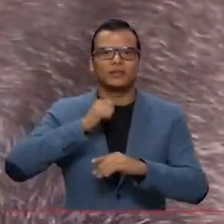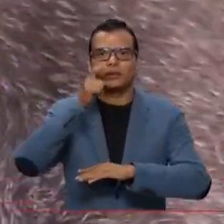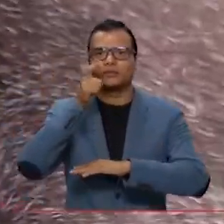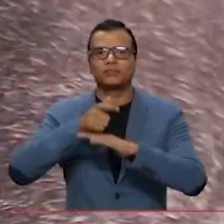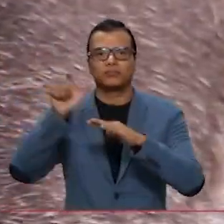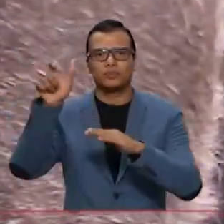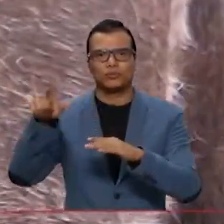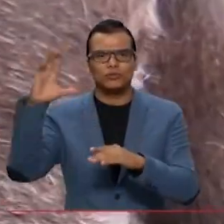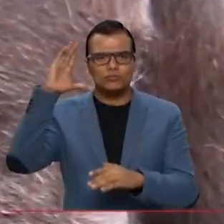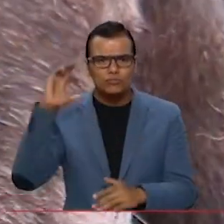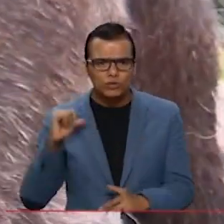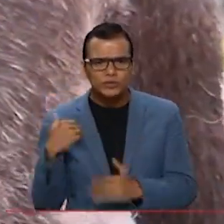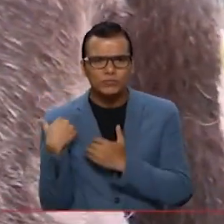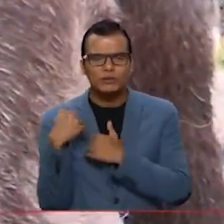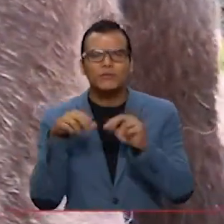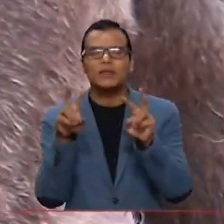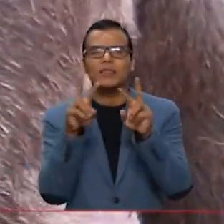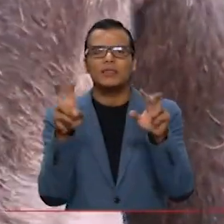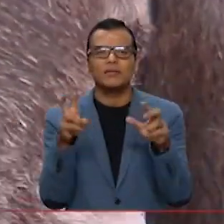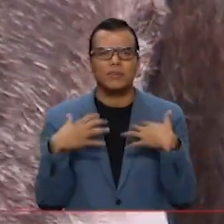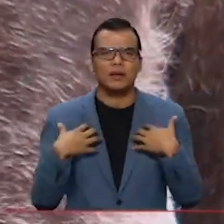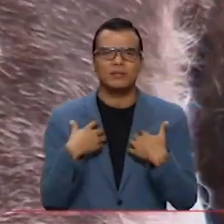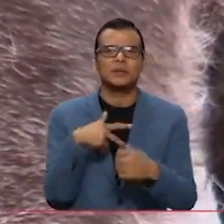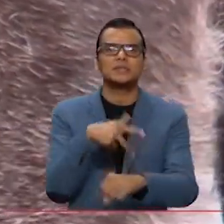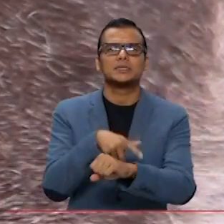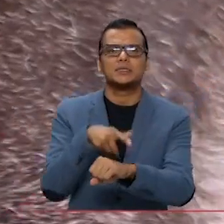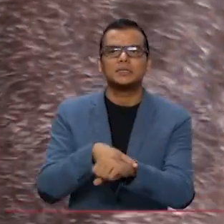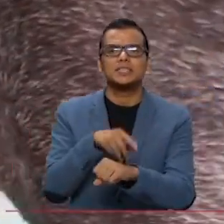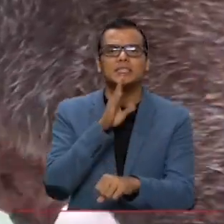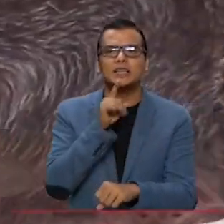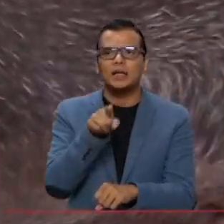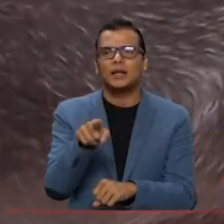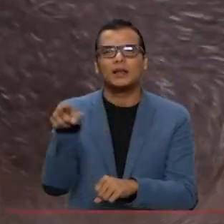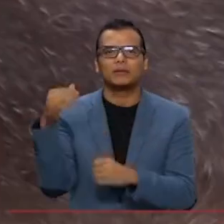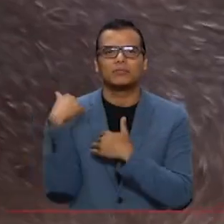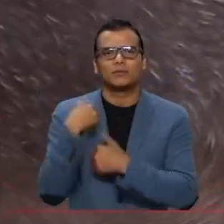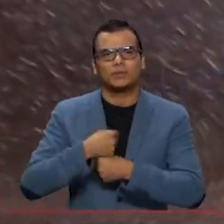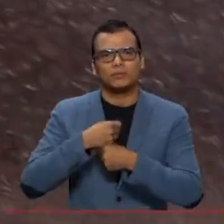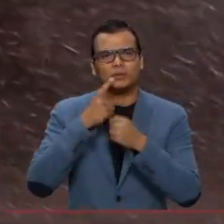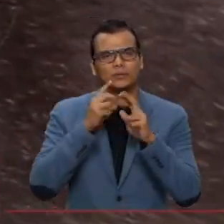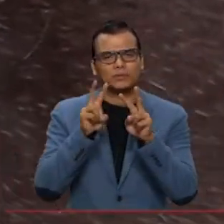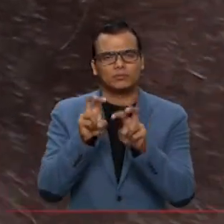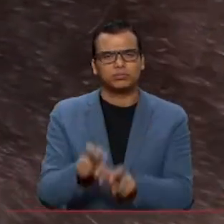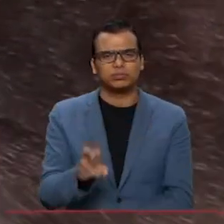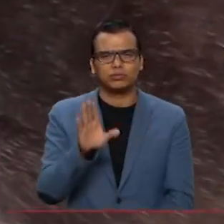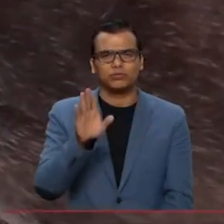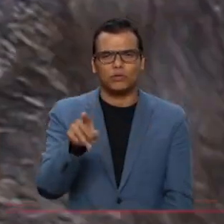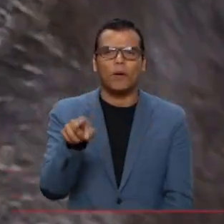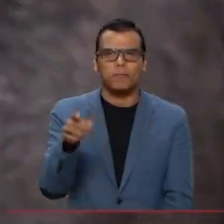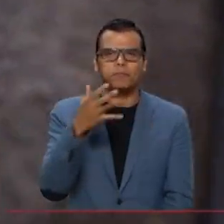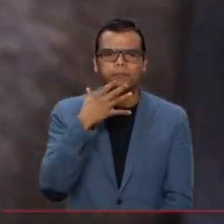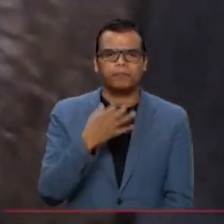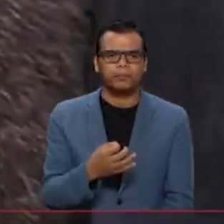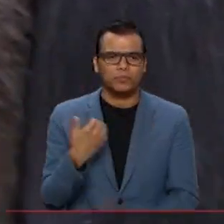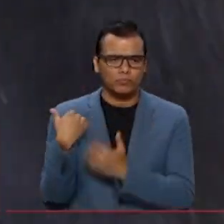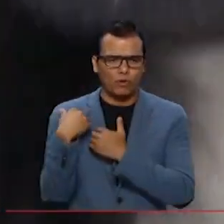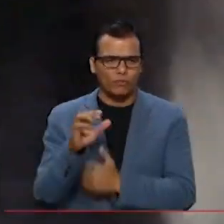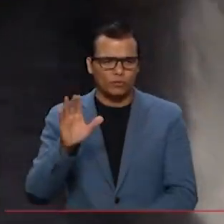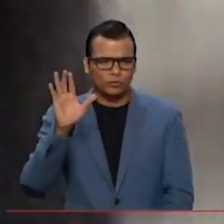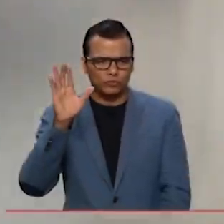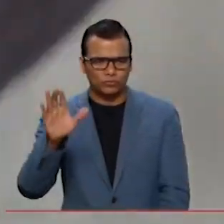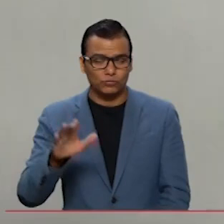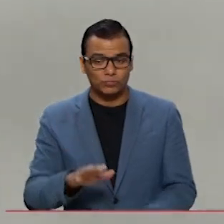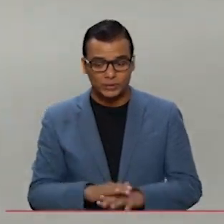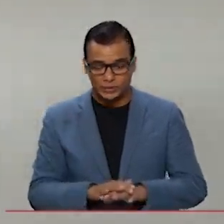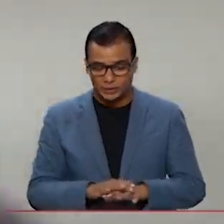dedicado a los temas que tienen que ver con el maltrato animal y con todo tipo de ilícitos que ocurren alrededor de los mismos.